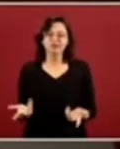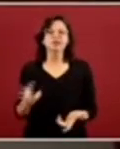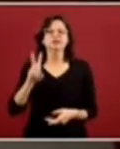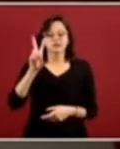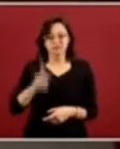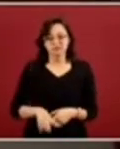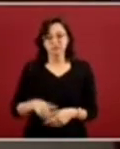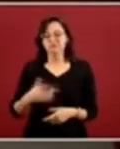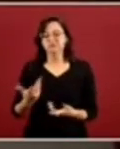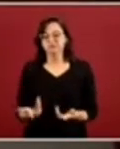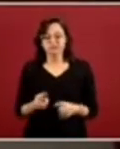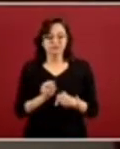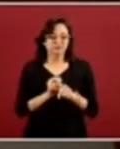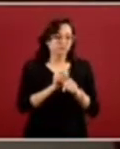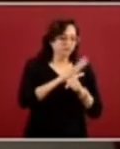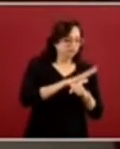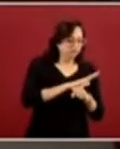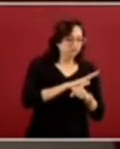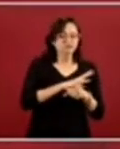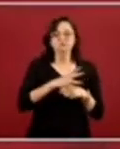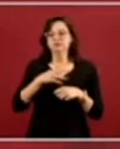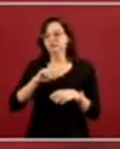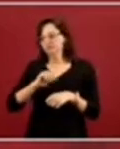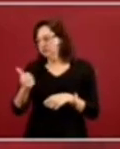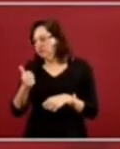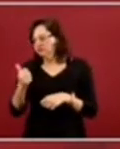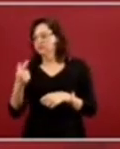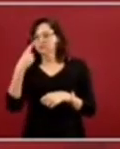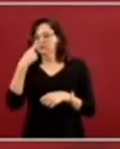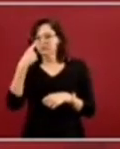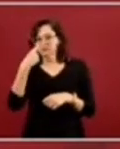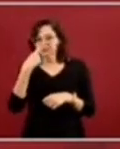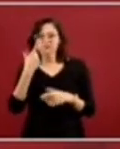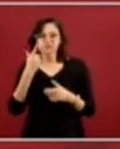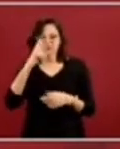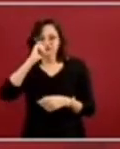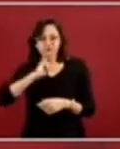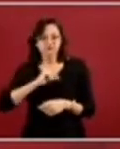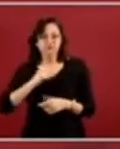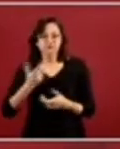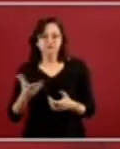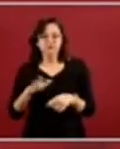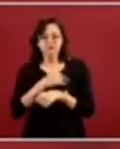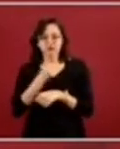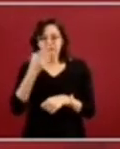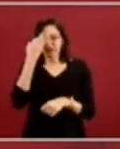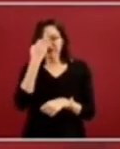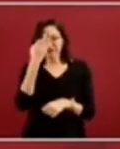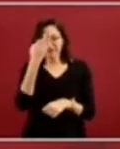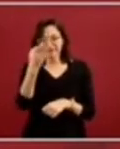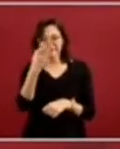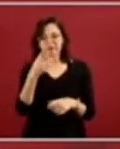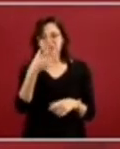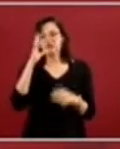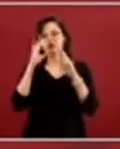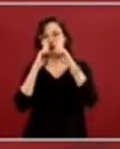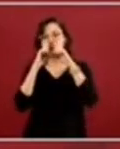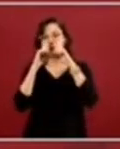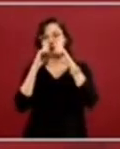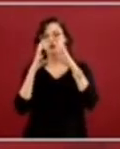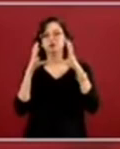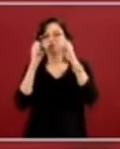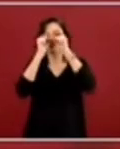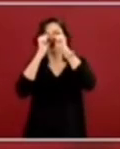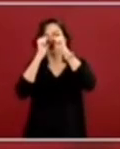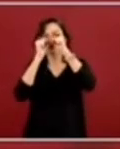respiratoria, COVID o no COVID, es común que se pierda temporalmente el olfato, a veces por periodos prolongados, en la medida en que hay